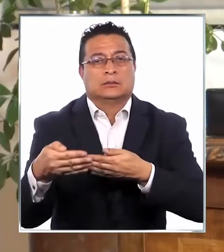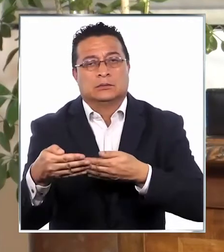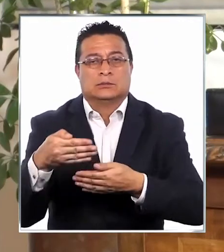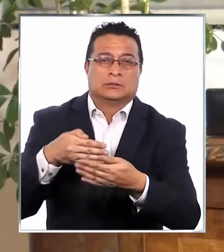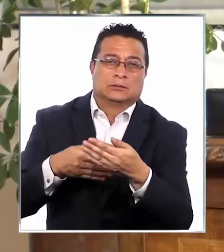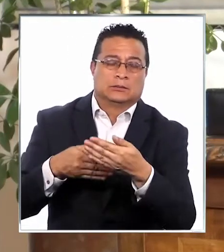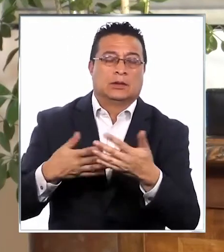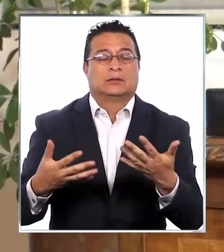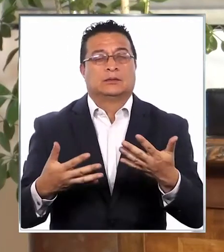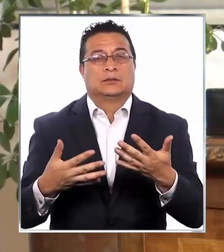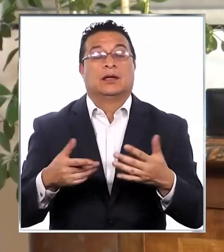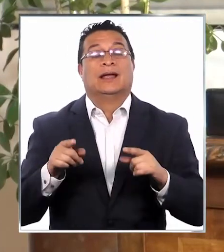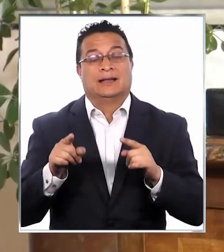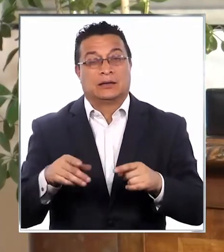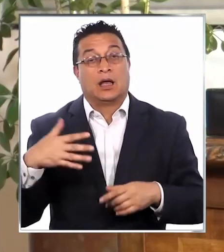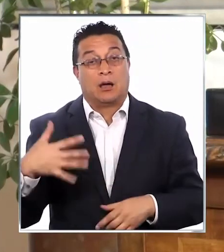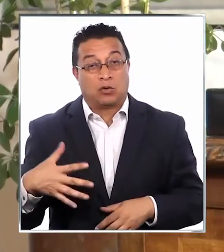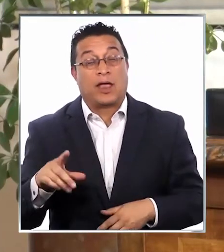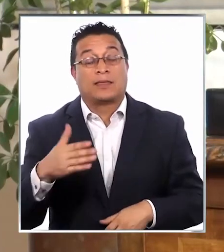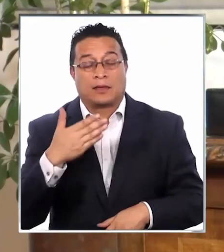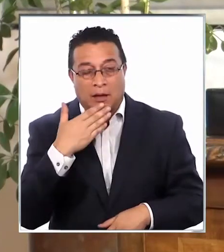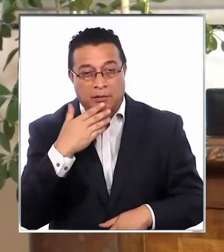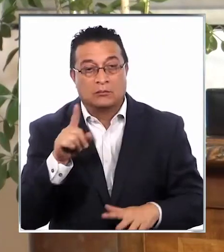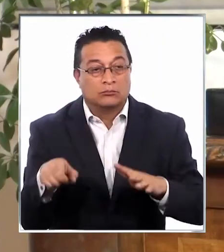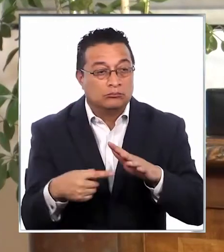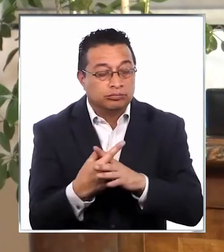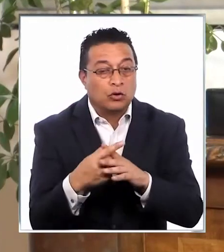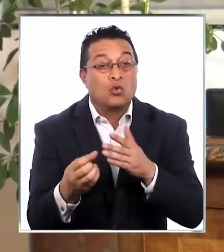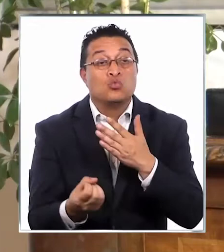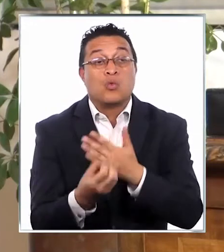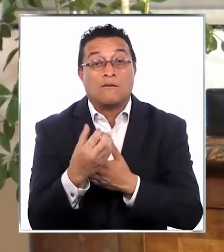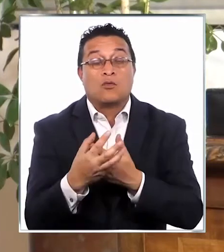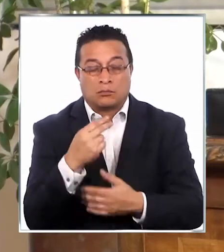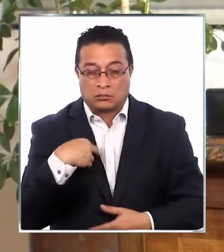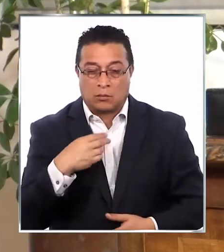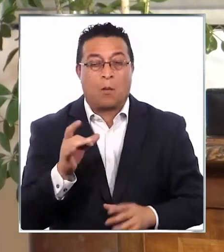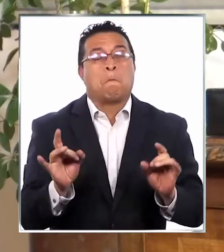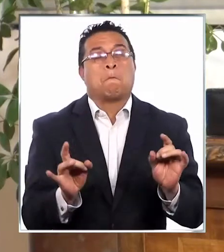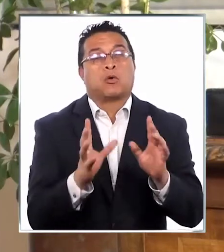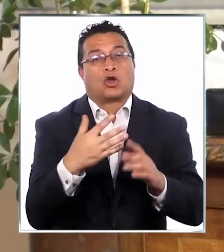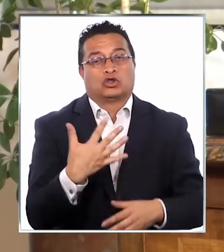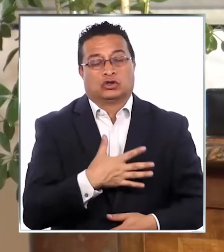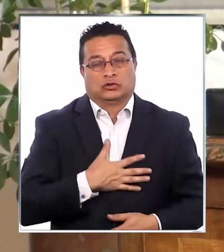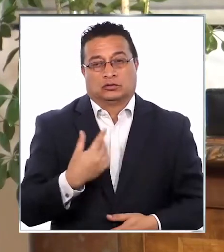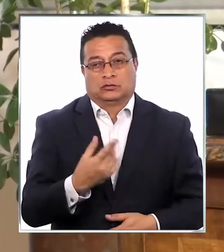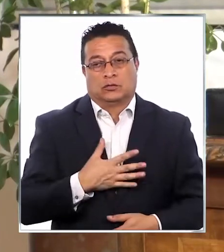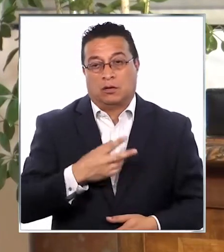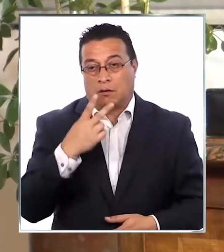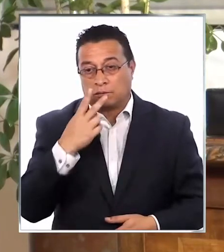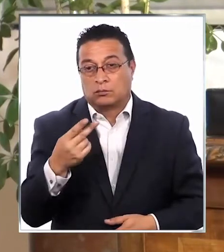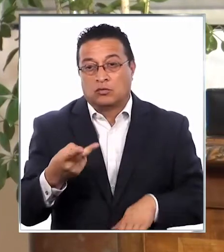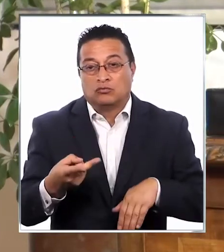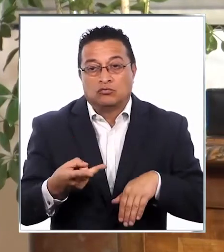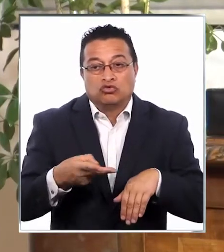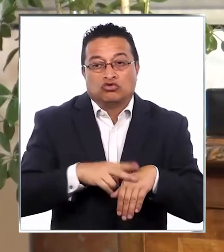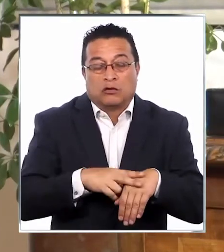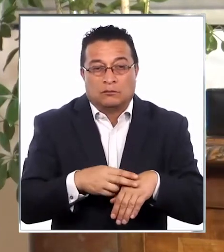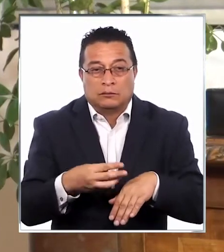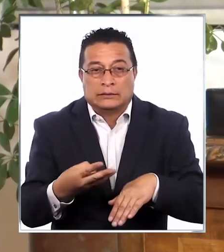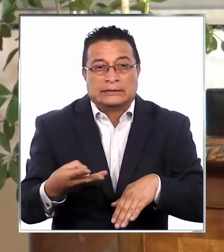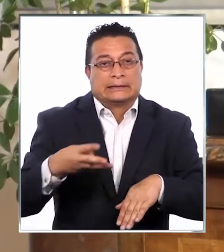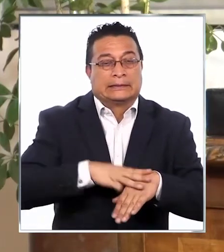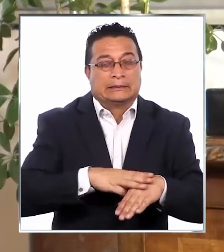Uno de los elementos más importantes, obviamente, es la aparición de casos nuevos. Si nosotros vemos que los casos se van duplicando